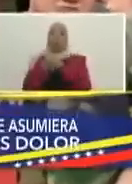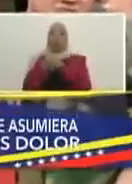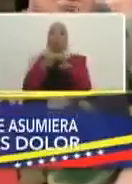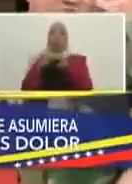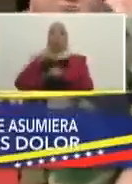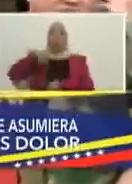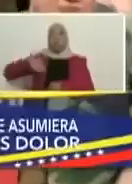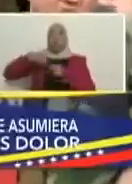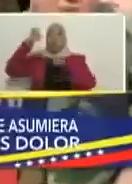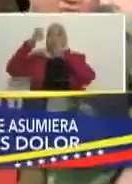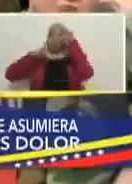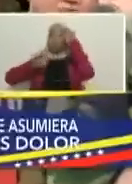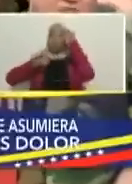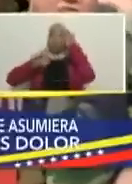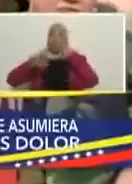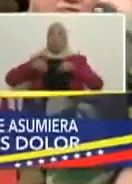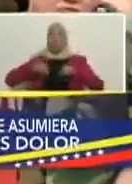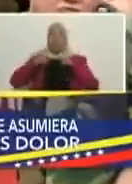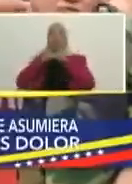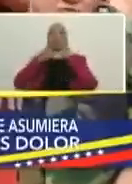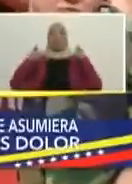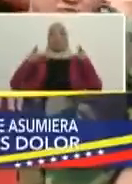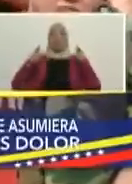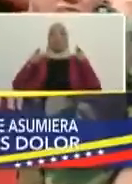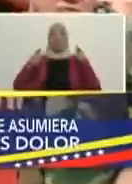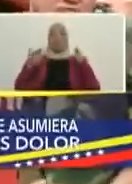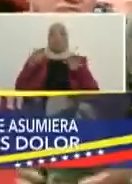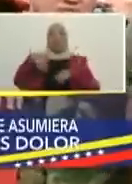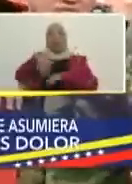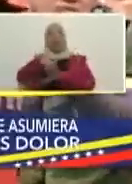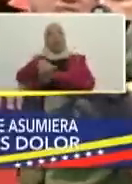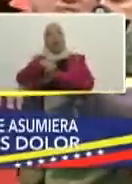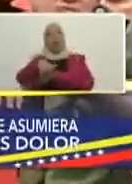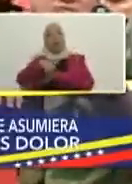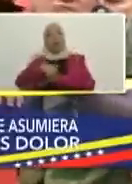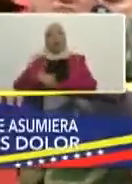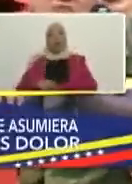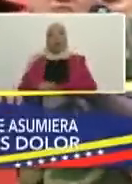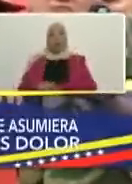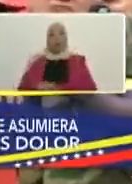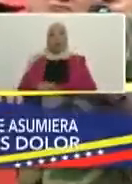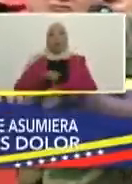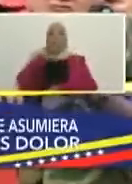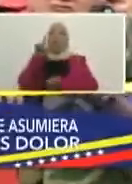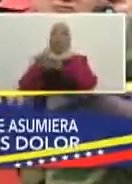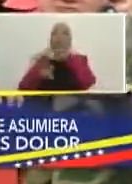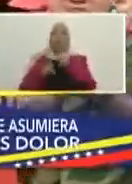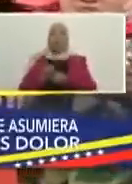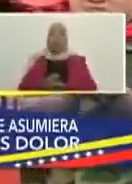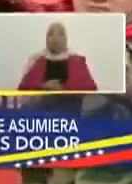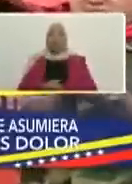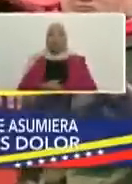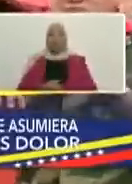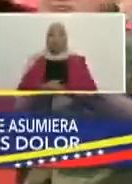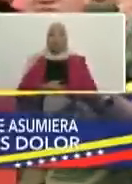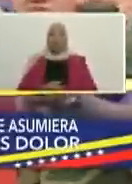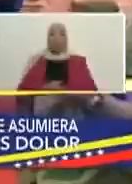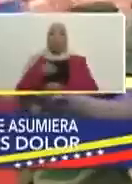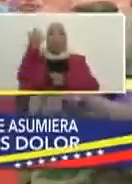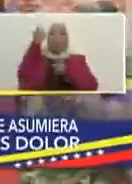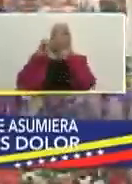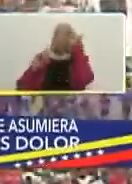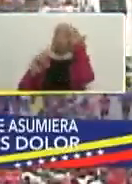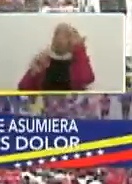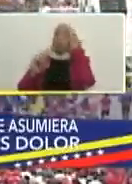nuestro comandante recobró su libertad y se fue por las calles. Le preguntaron: comandante